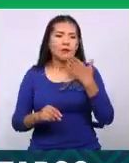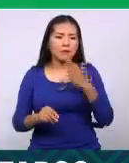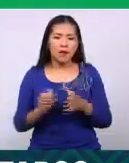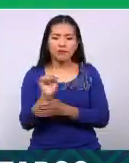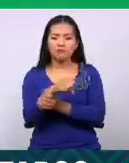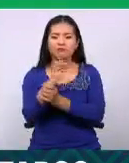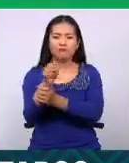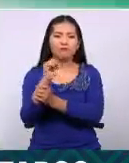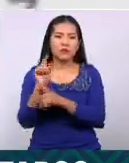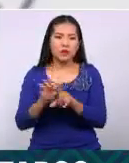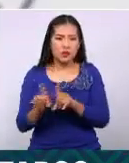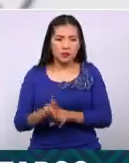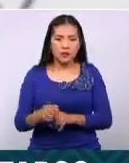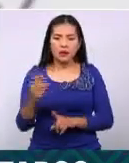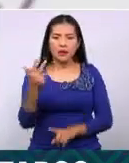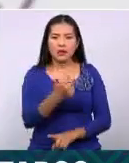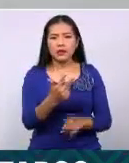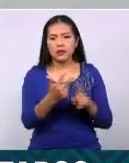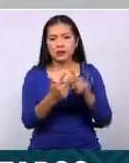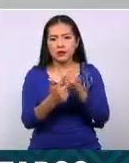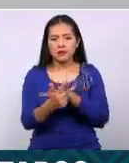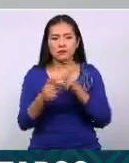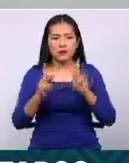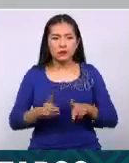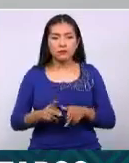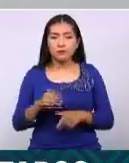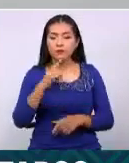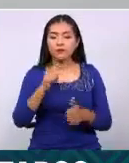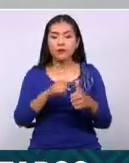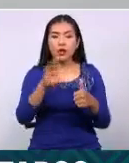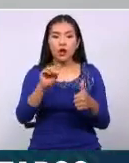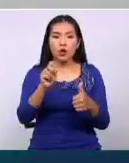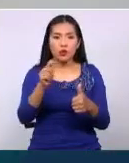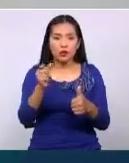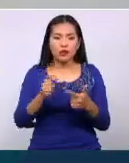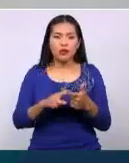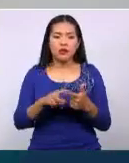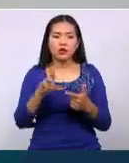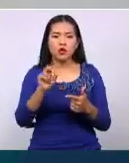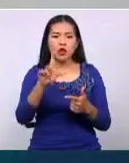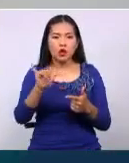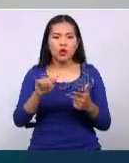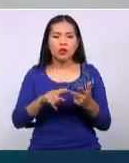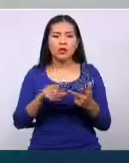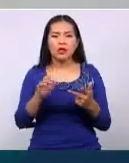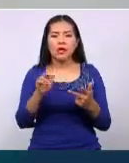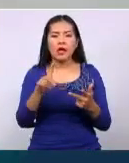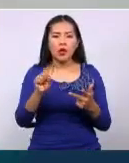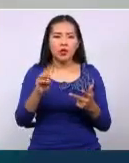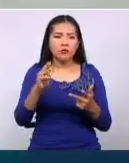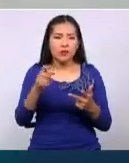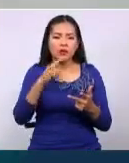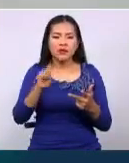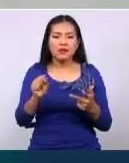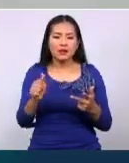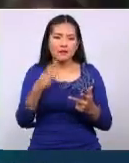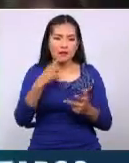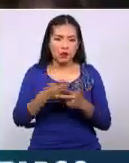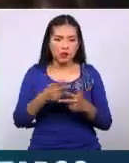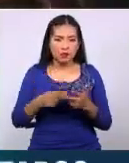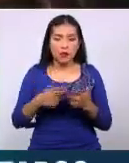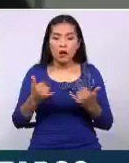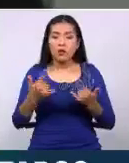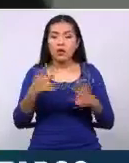influencia para tres imputados son el señor rubén costa el señor real aguilera y el señor carlos manuel saavedra audiencia